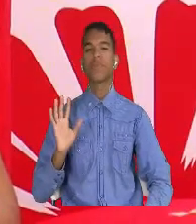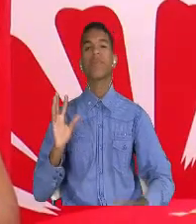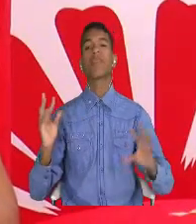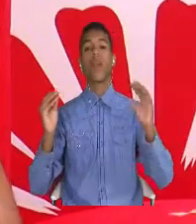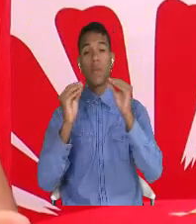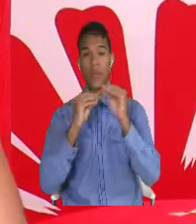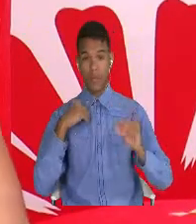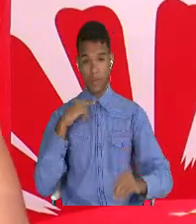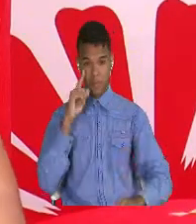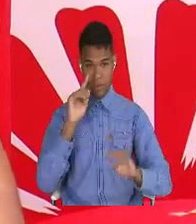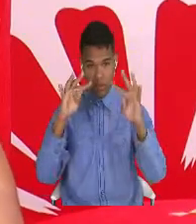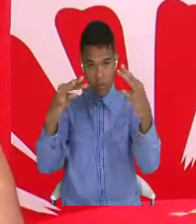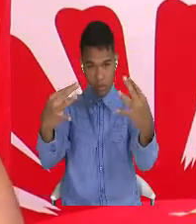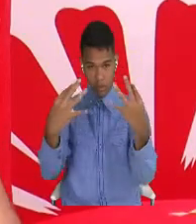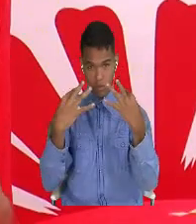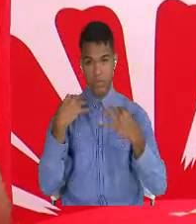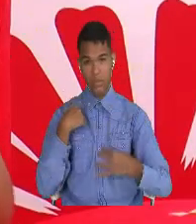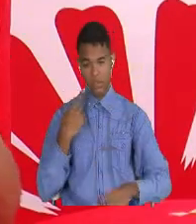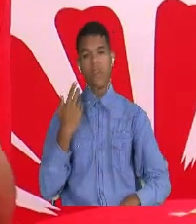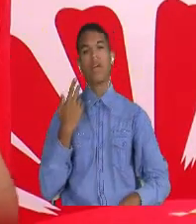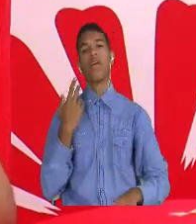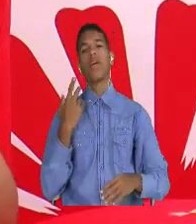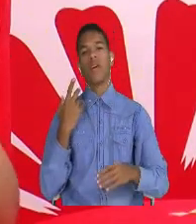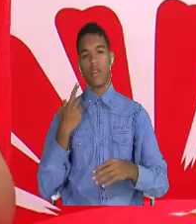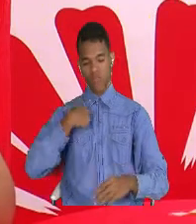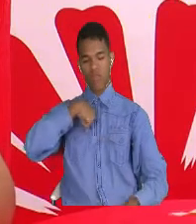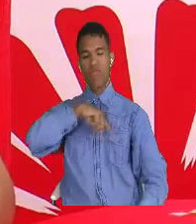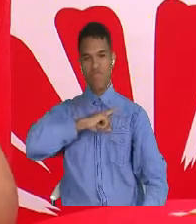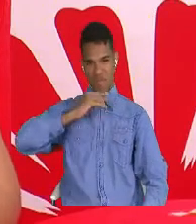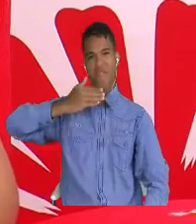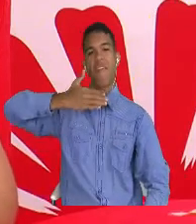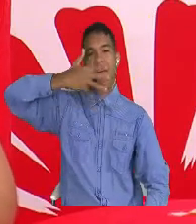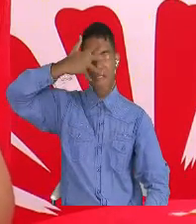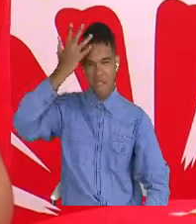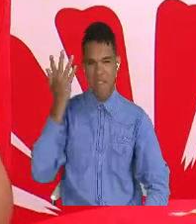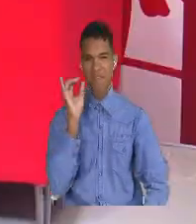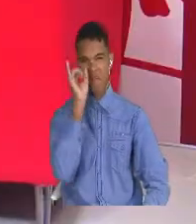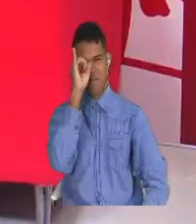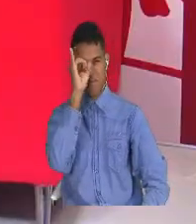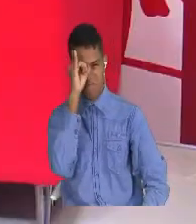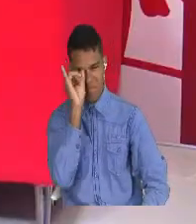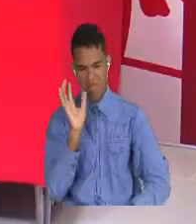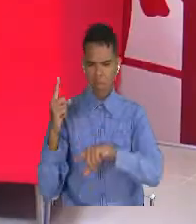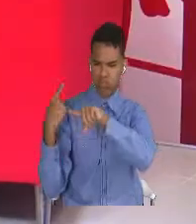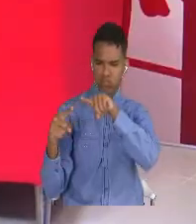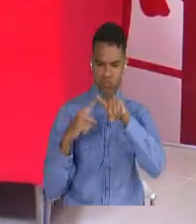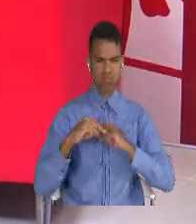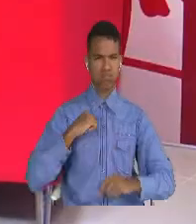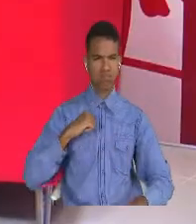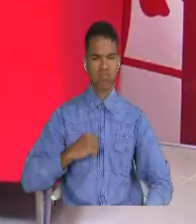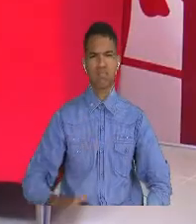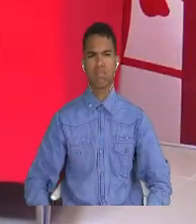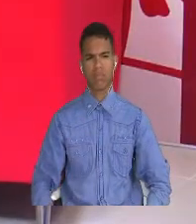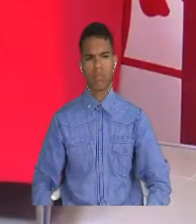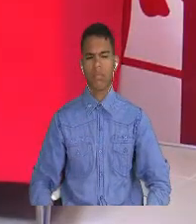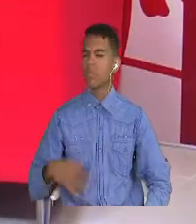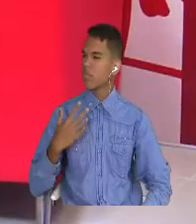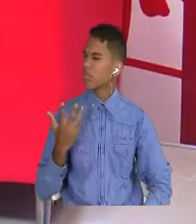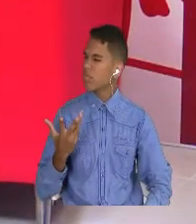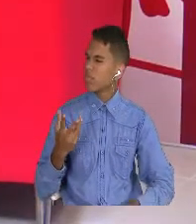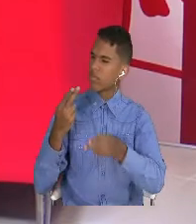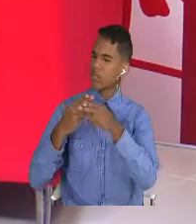nuestros televidentes que estamos manejando redes sociales. En las redes sociales, ¿cómo lo podemos encontrar? En las redes sociales estamos como